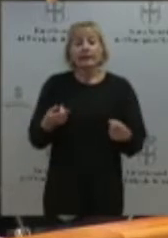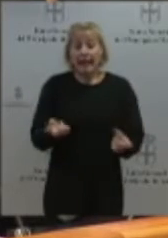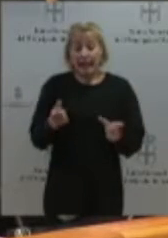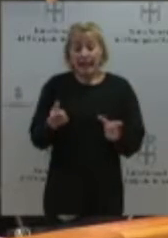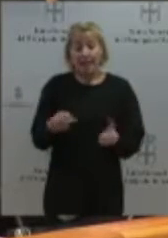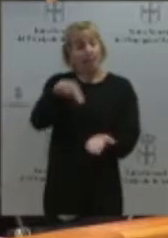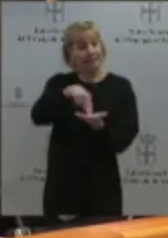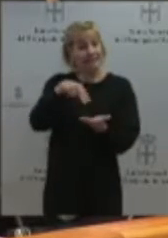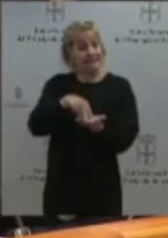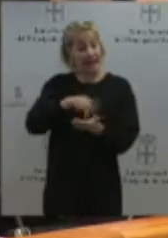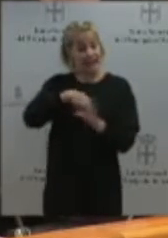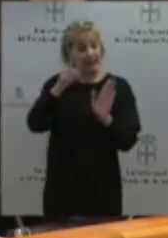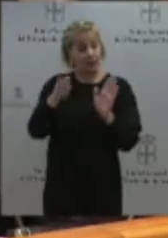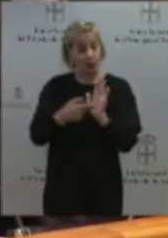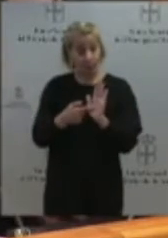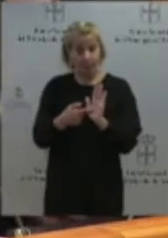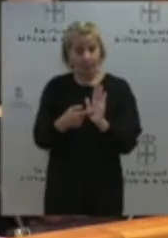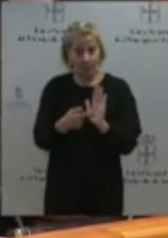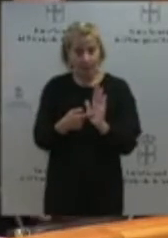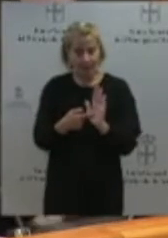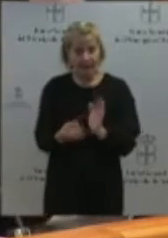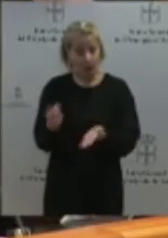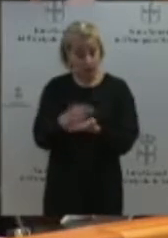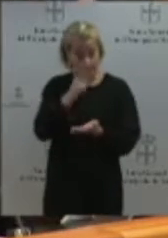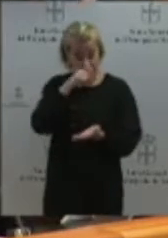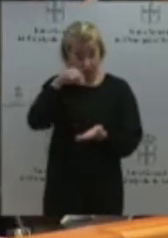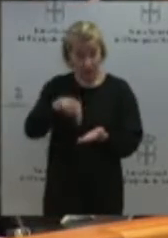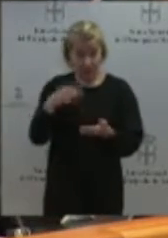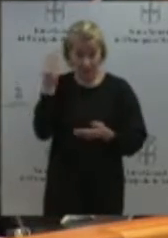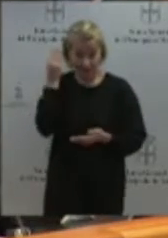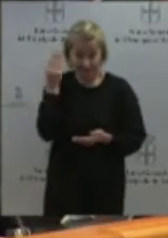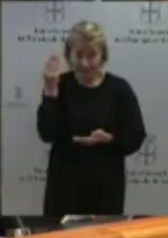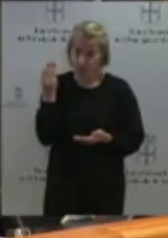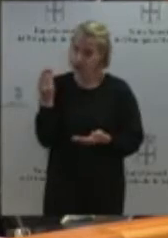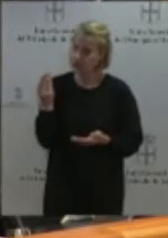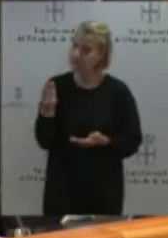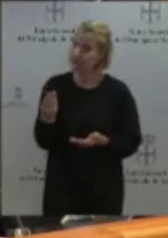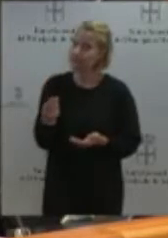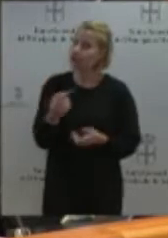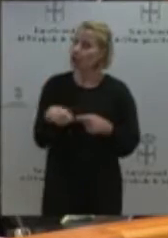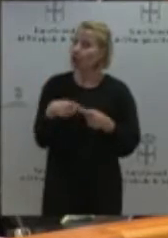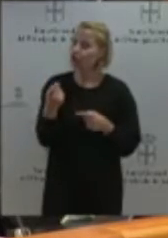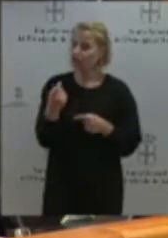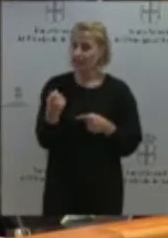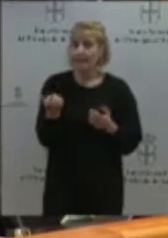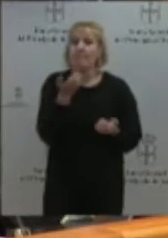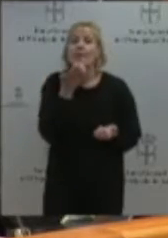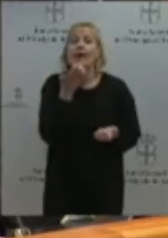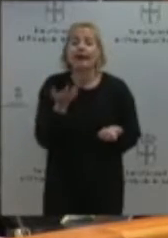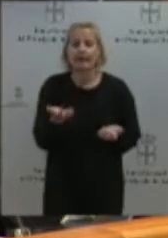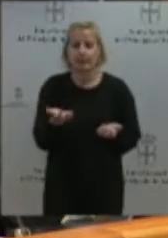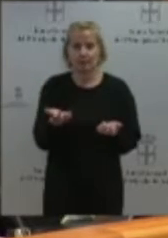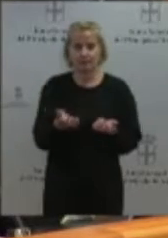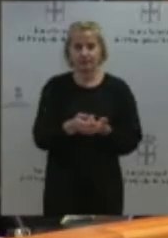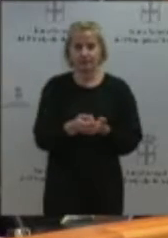sin hacer los deberes en algunos asuntos, por ejemplo, en algo que es que seguimos sin un calendario racional